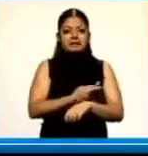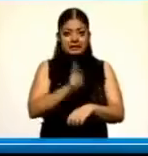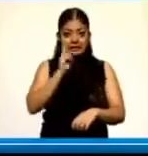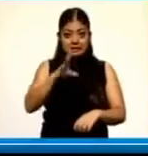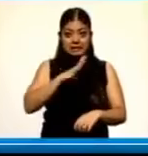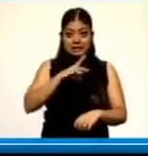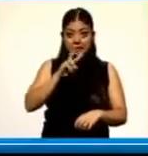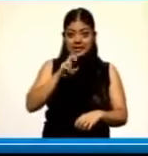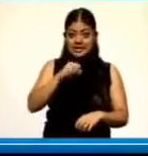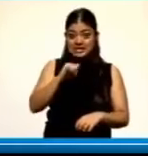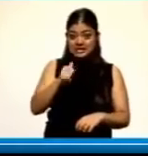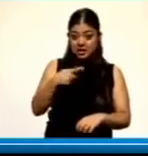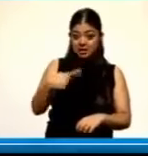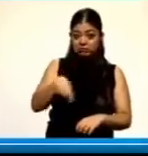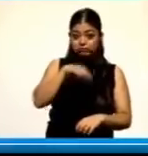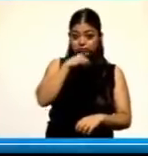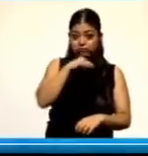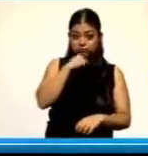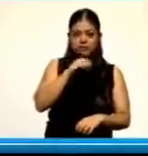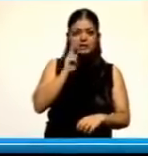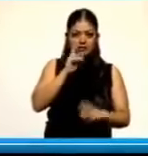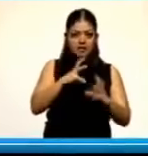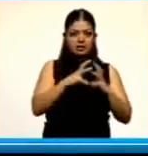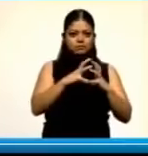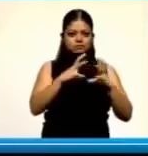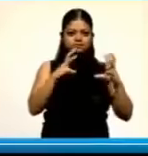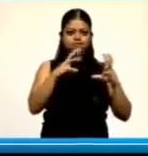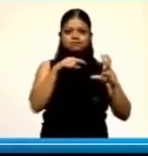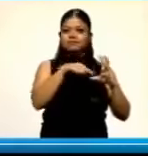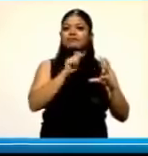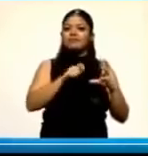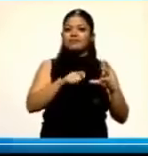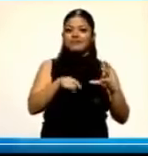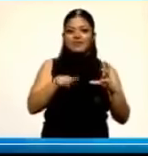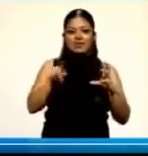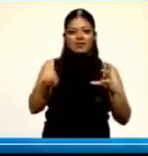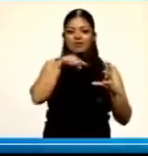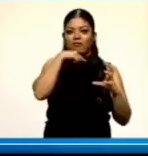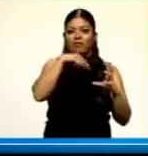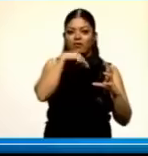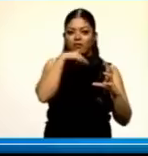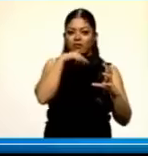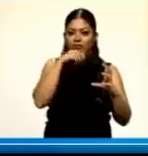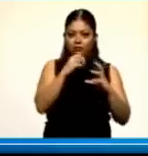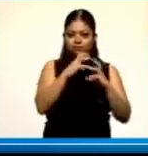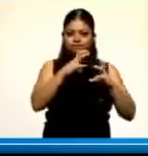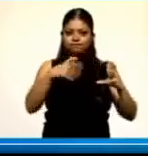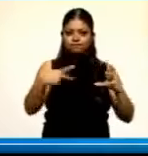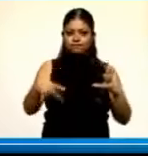vejiga. Mira cómo quedó nuestra pelota de guajolote.